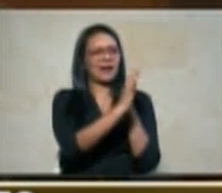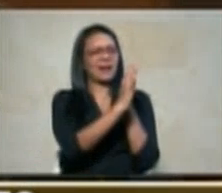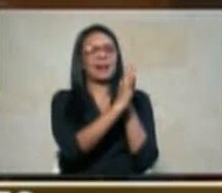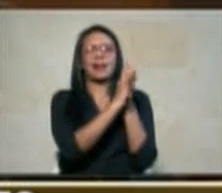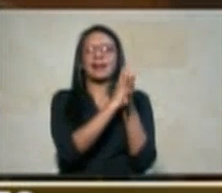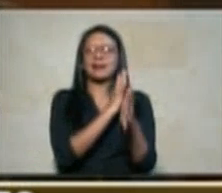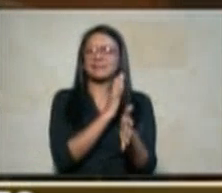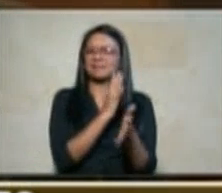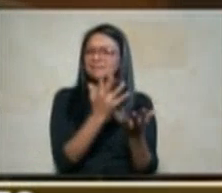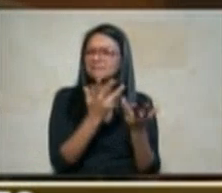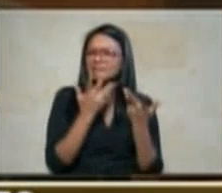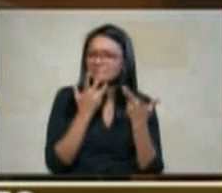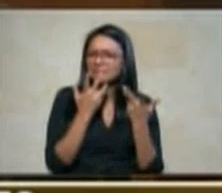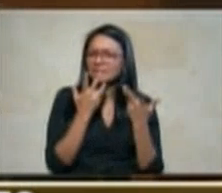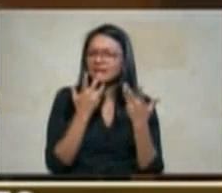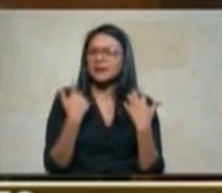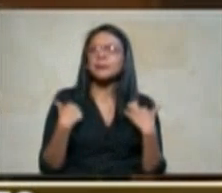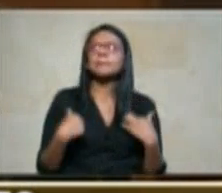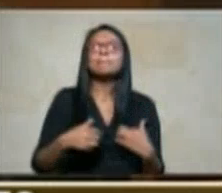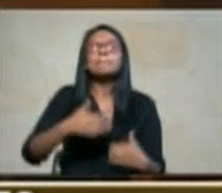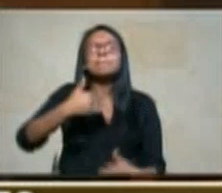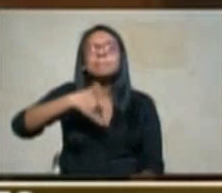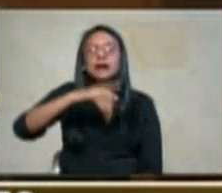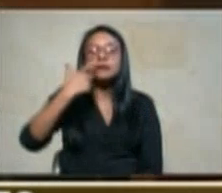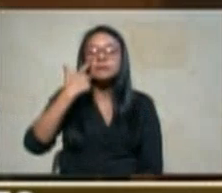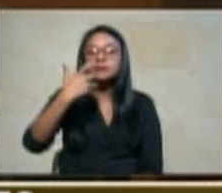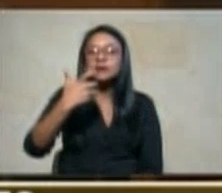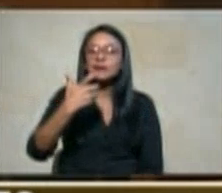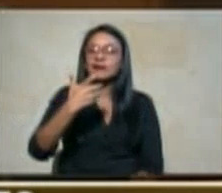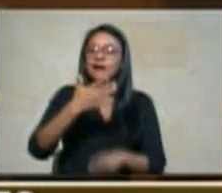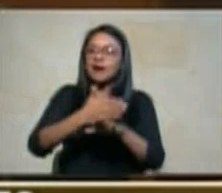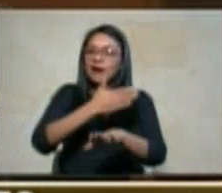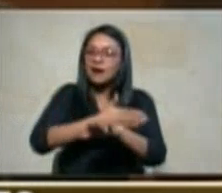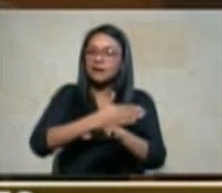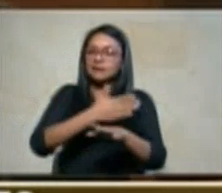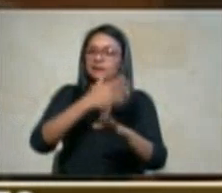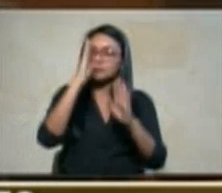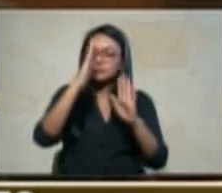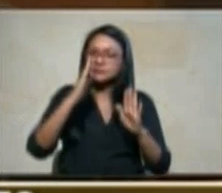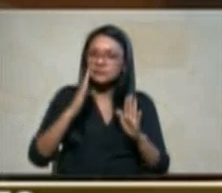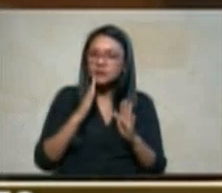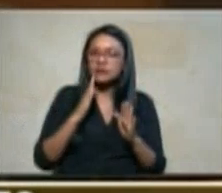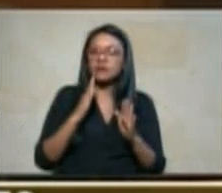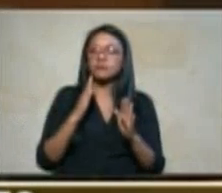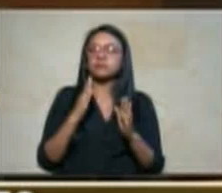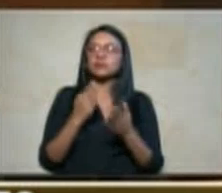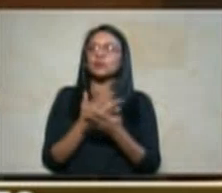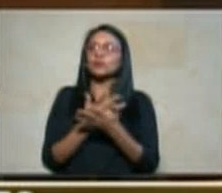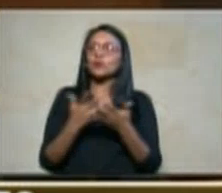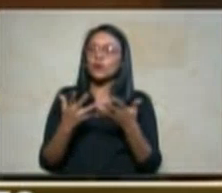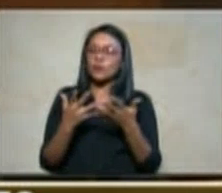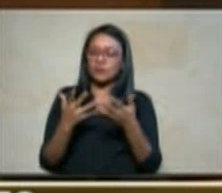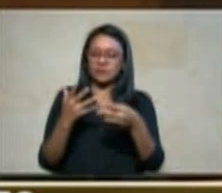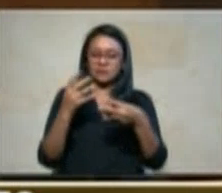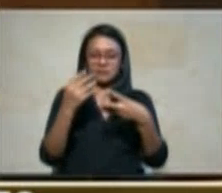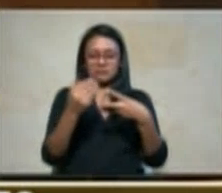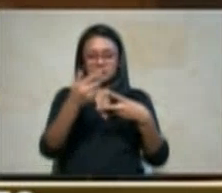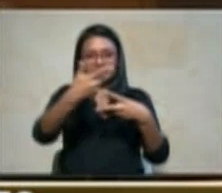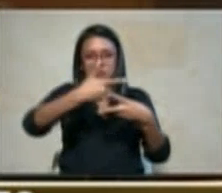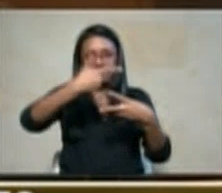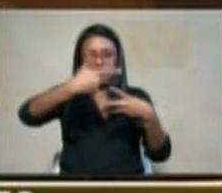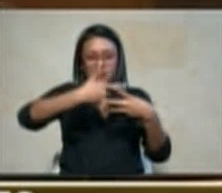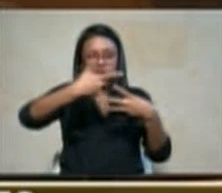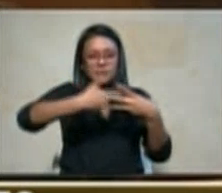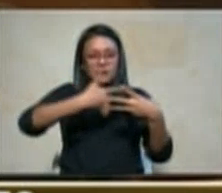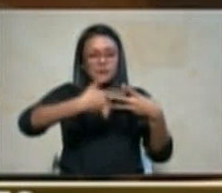comentarios. Pero más lamentable es que no se haya tenido en cuenta todas estas observaciones que el